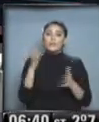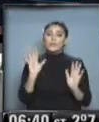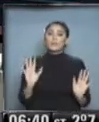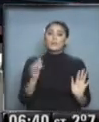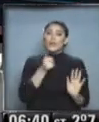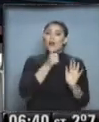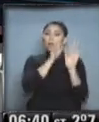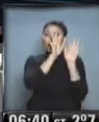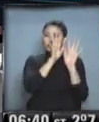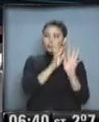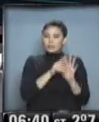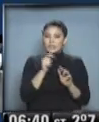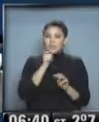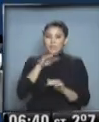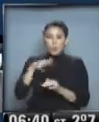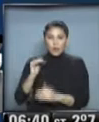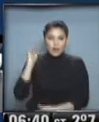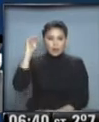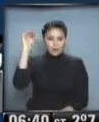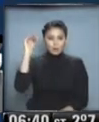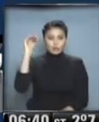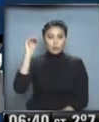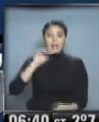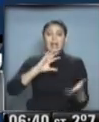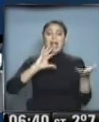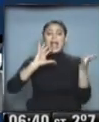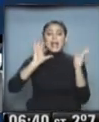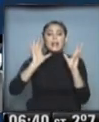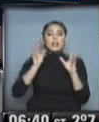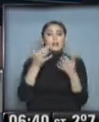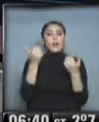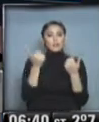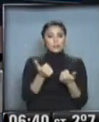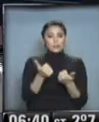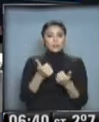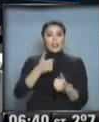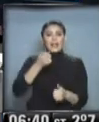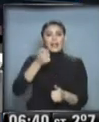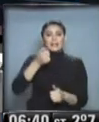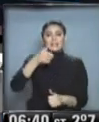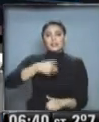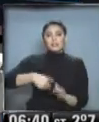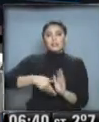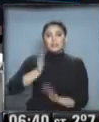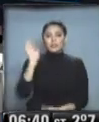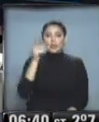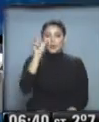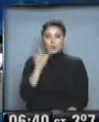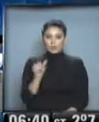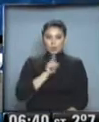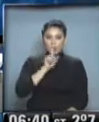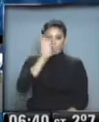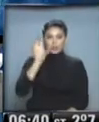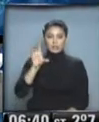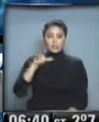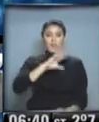de agua nieve en las zonas más elevadas, y las condiciones meteorológicas son de muy buen tiempo prácticamente en todo el norte argentino. Toda